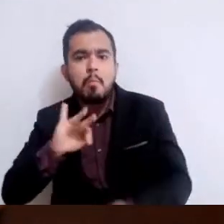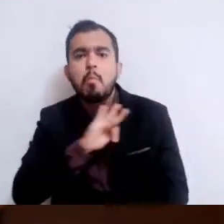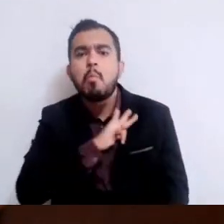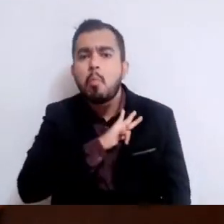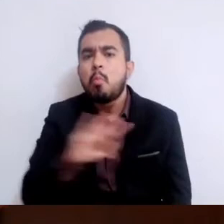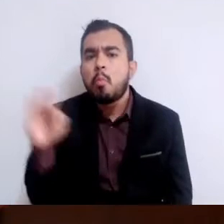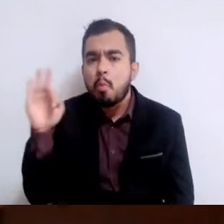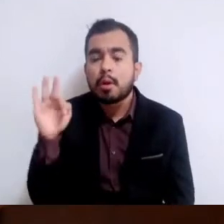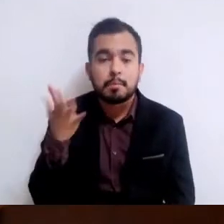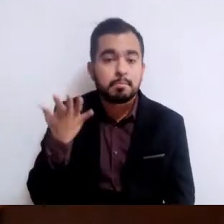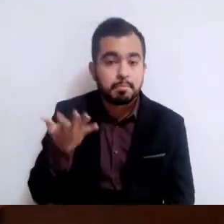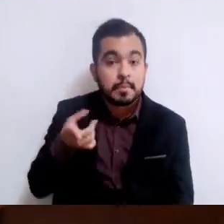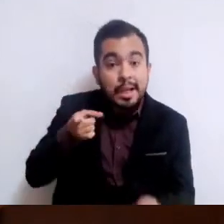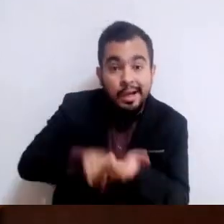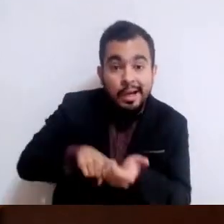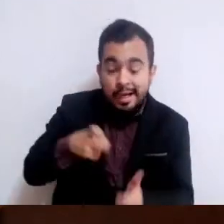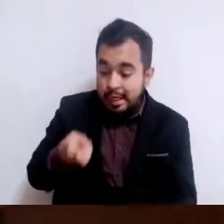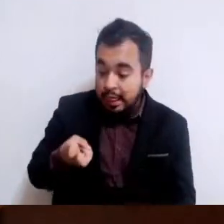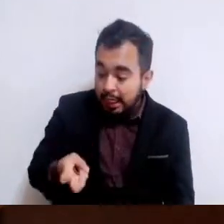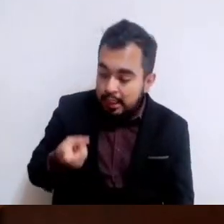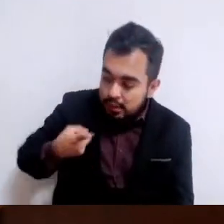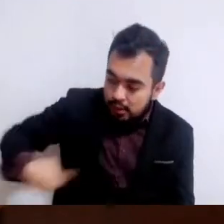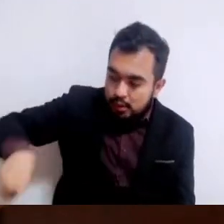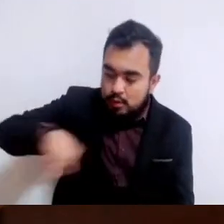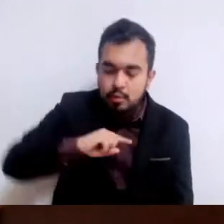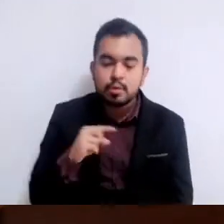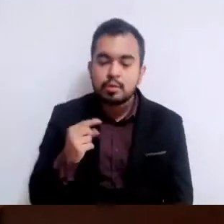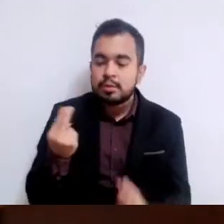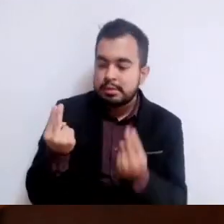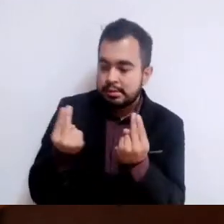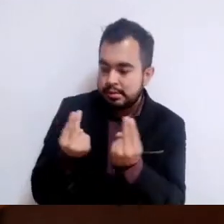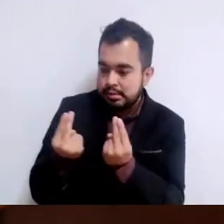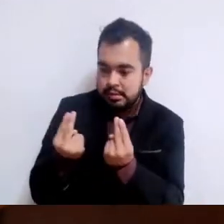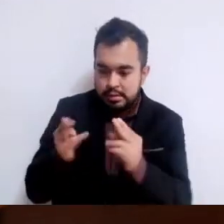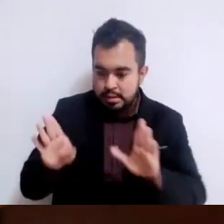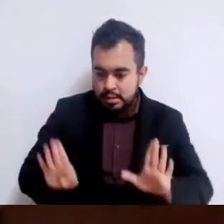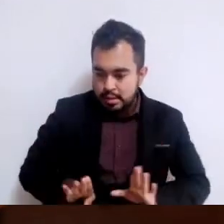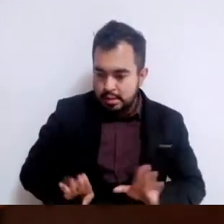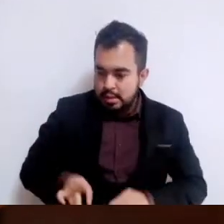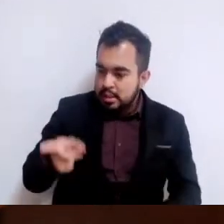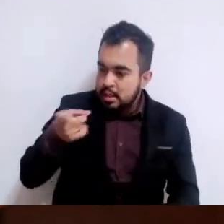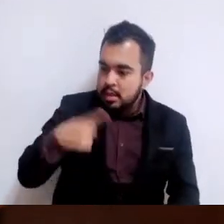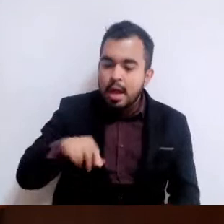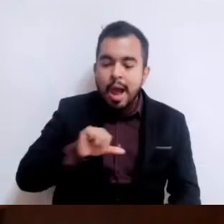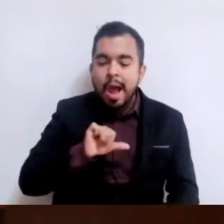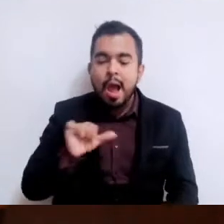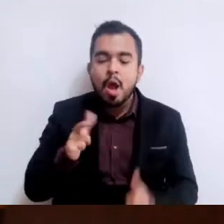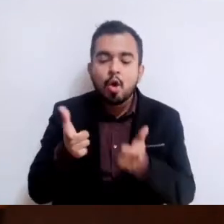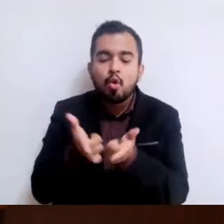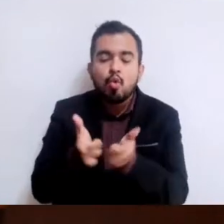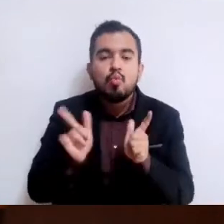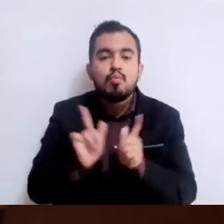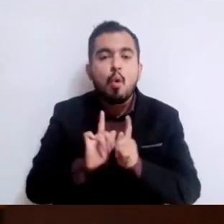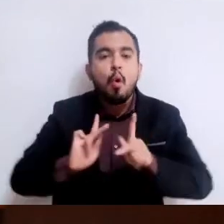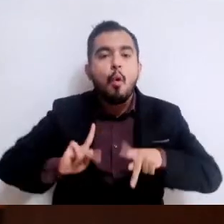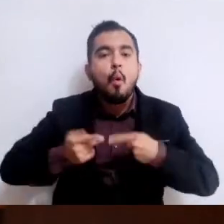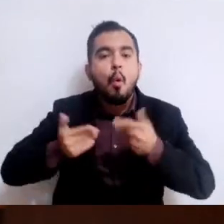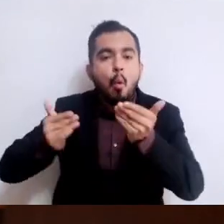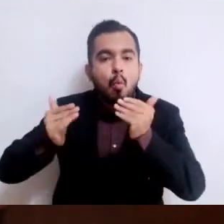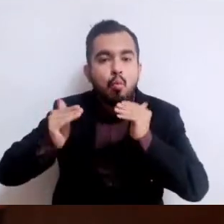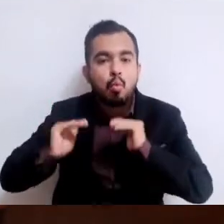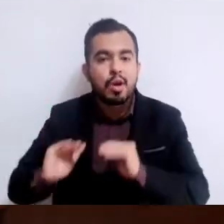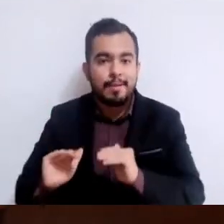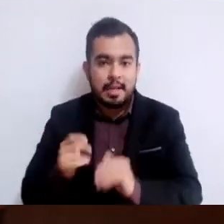transporte asequibles, sensibles a las necesidades de los grupos en situación de vulnerabilidad, es un compromiso de la